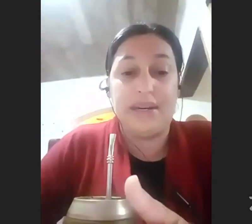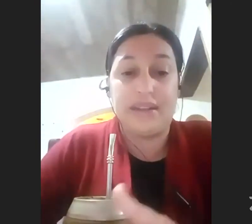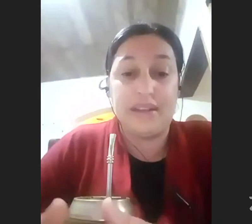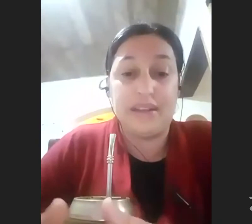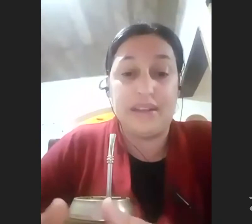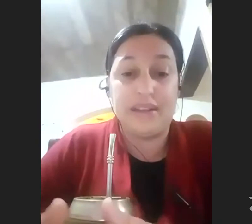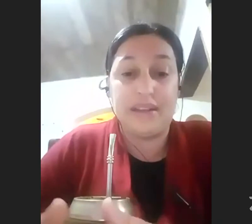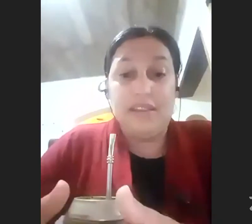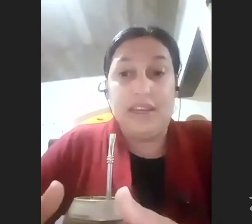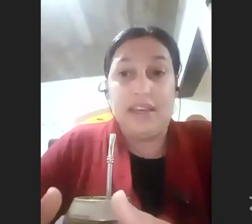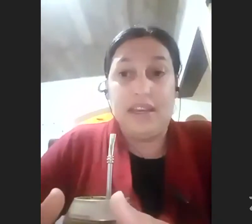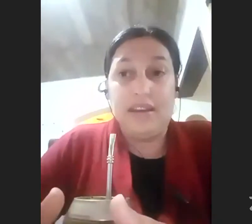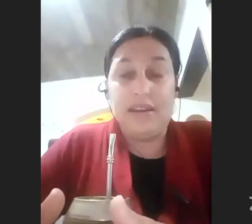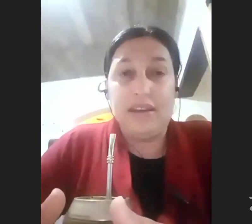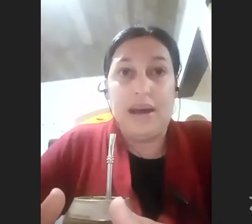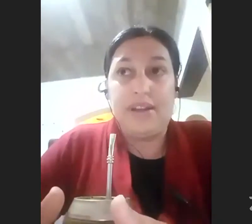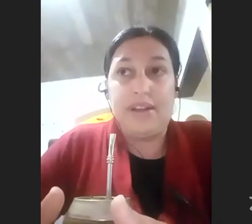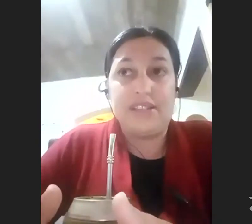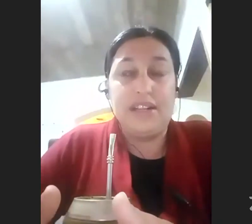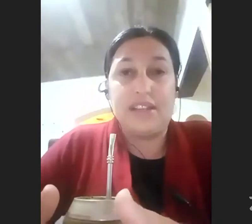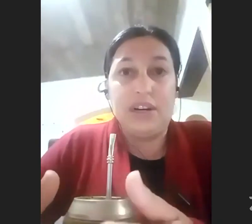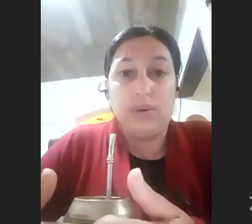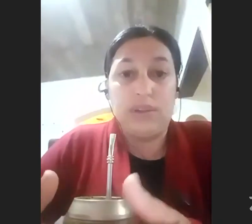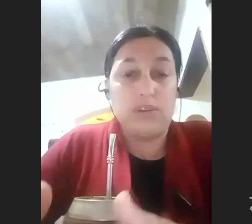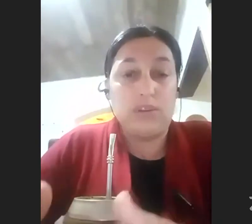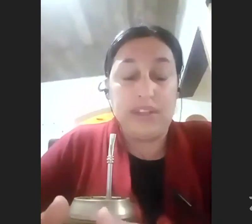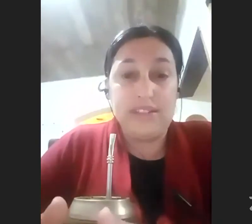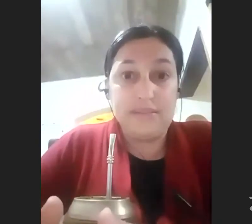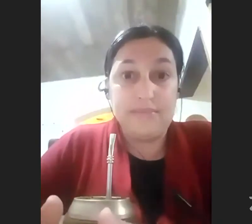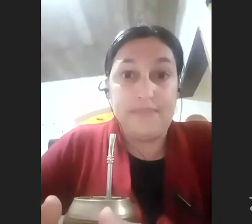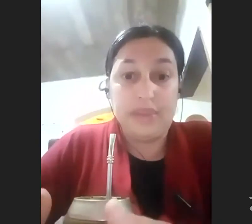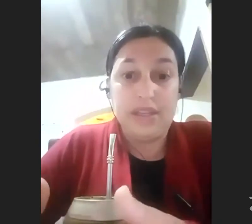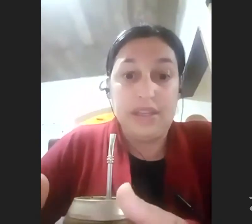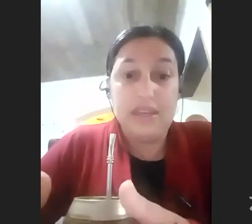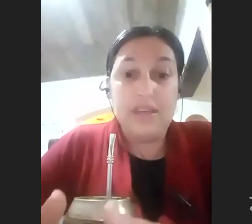esta parte de que, a ver, es el trabajo de